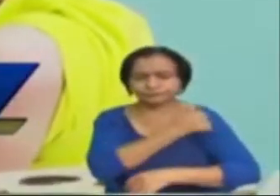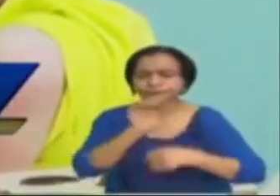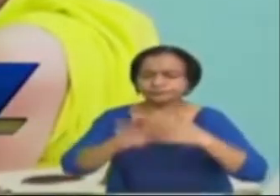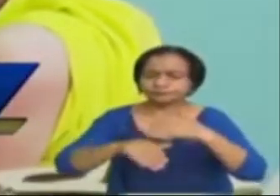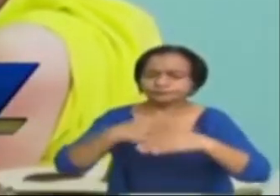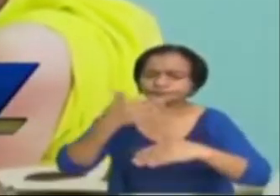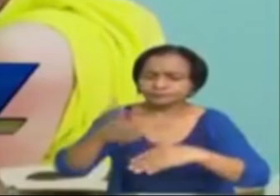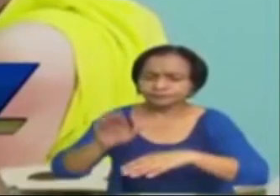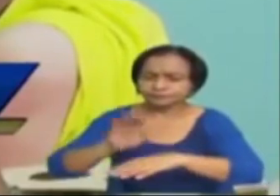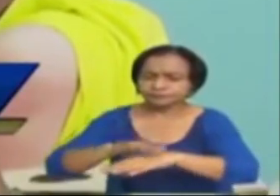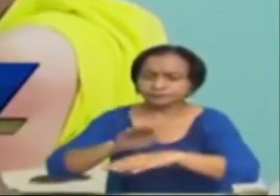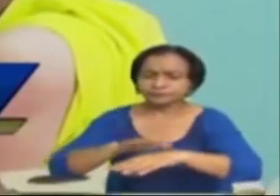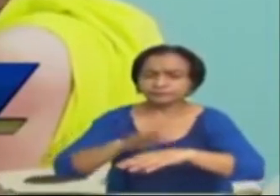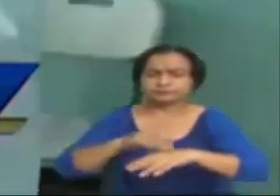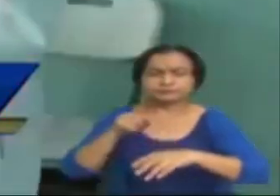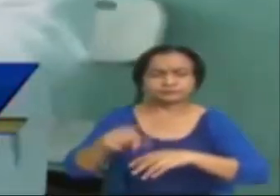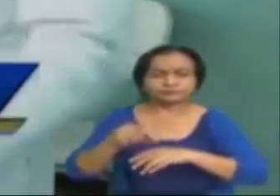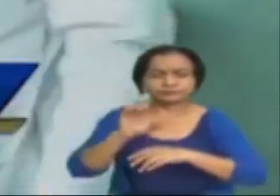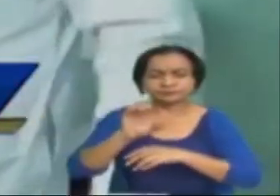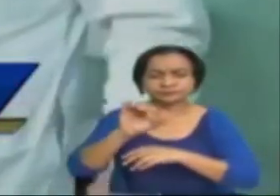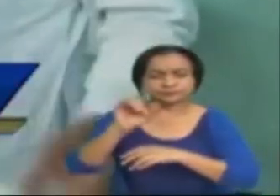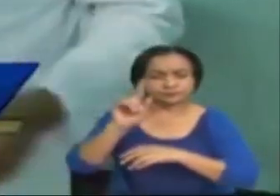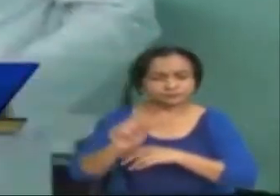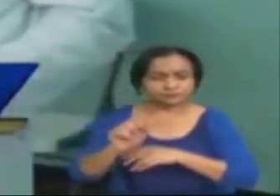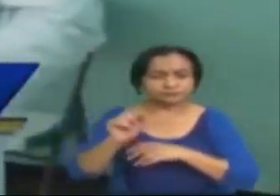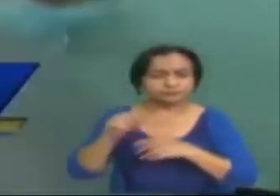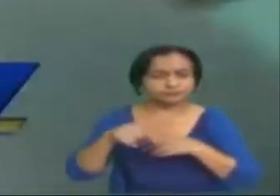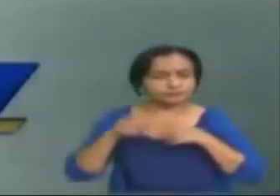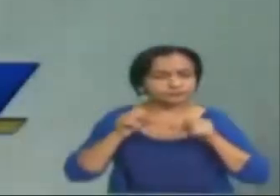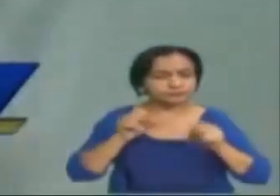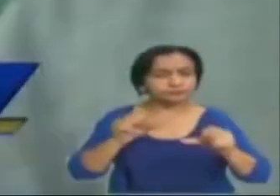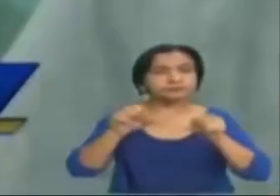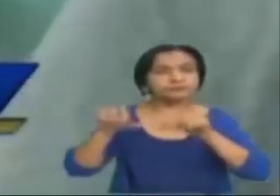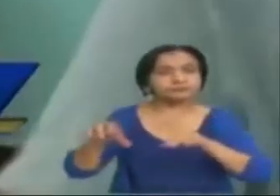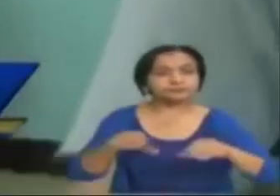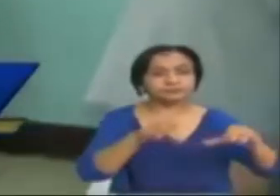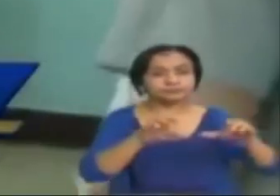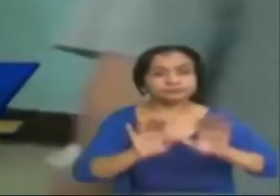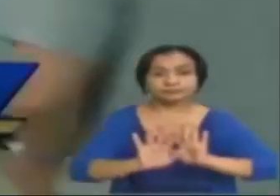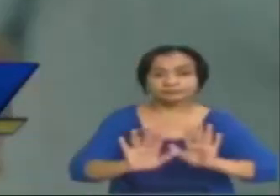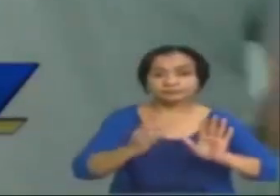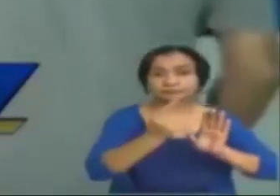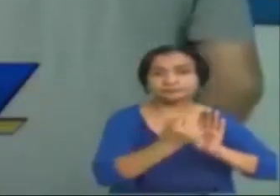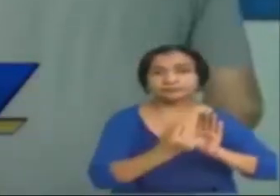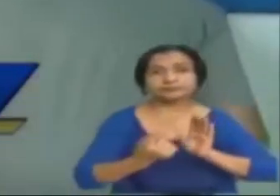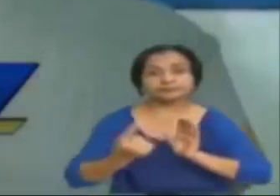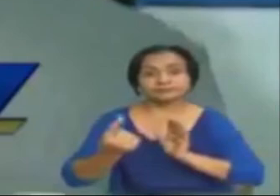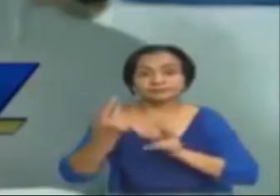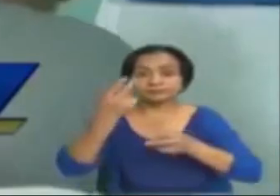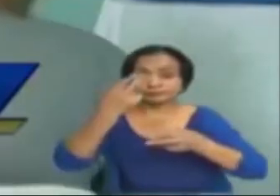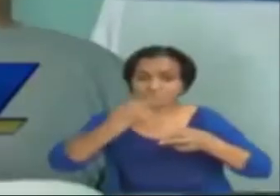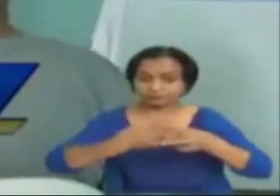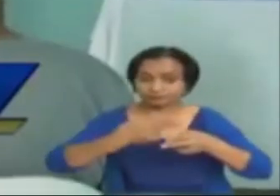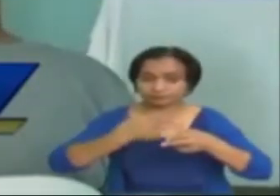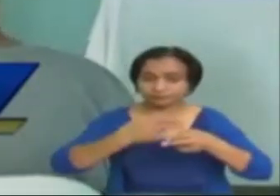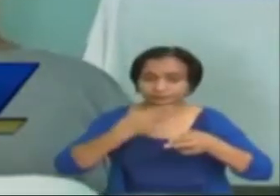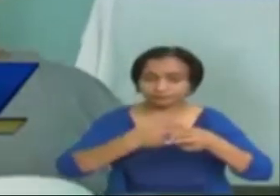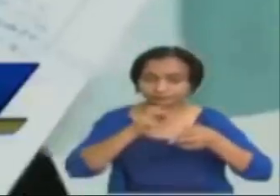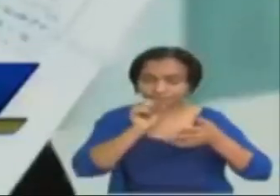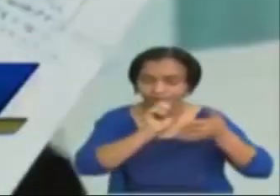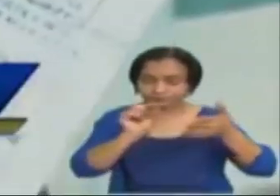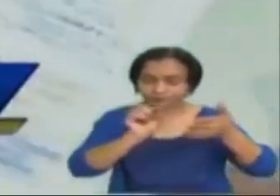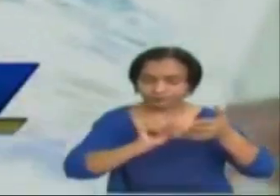y puérperas de niños y adolescentes entre 2 y 17 años y la población de 18 años y más